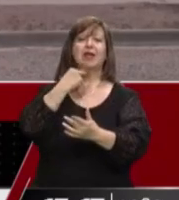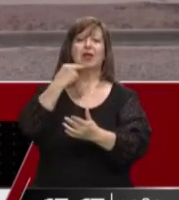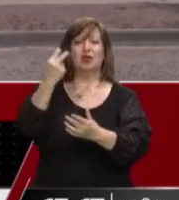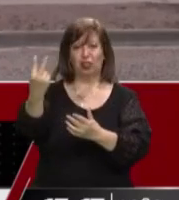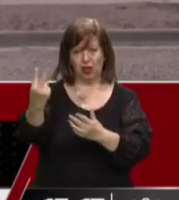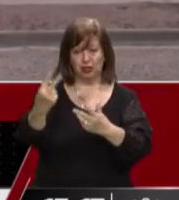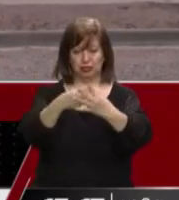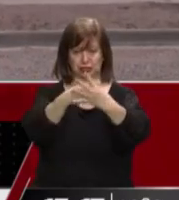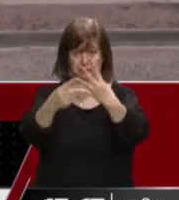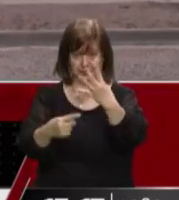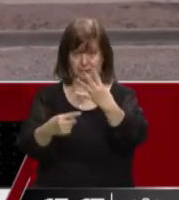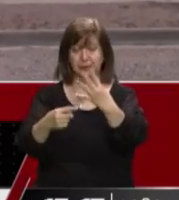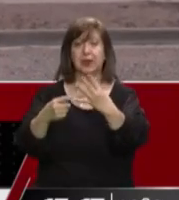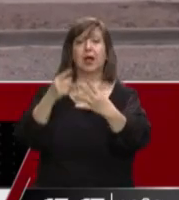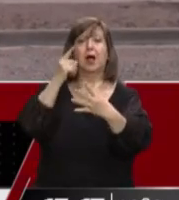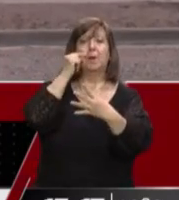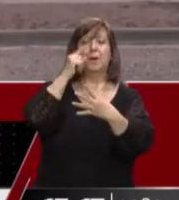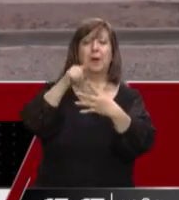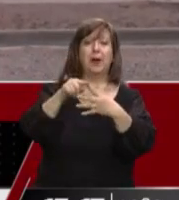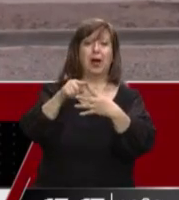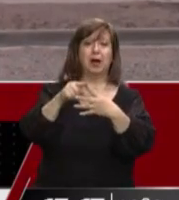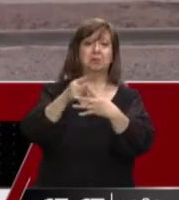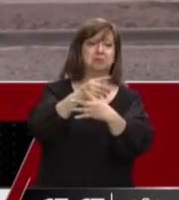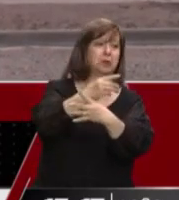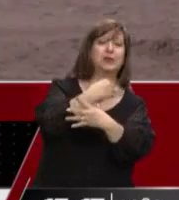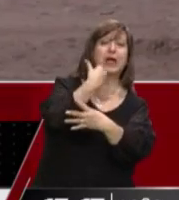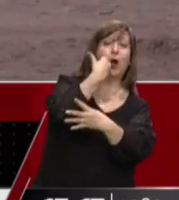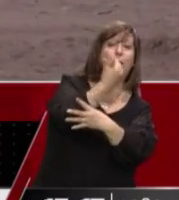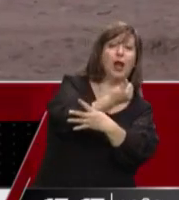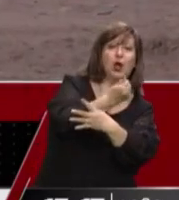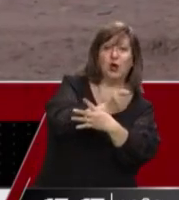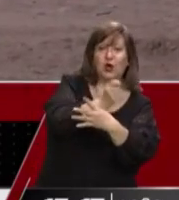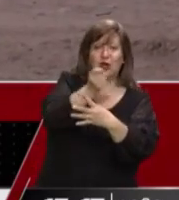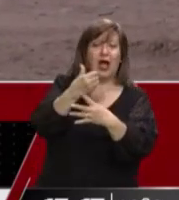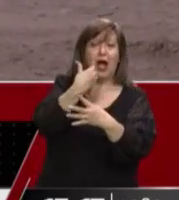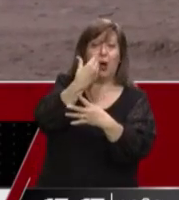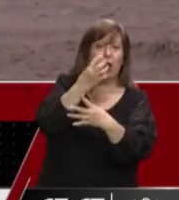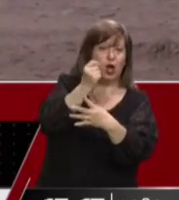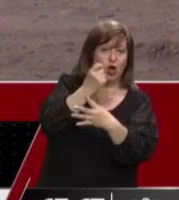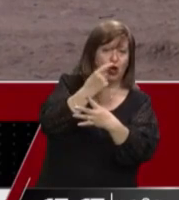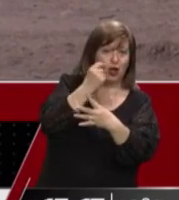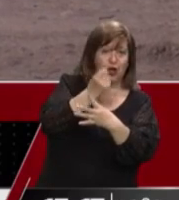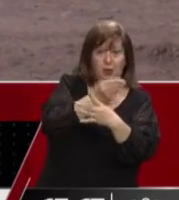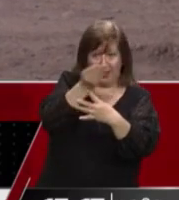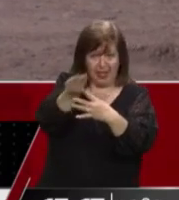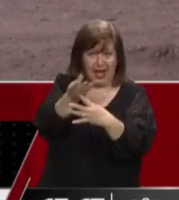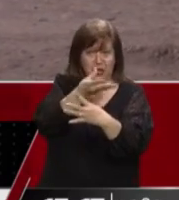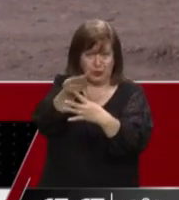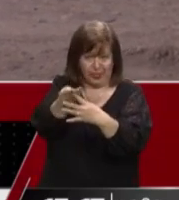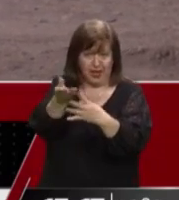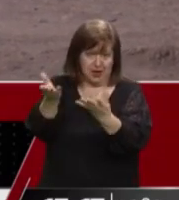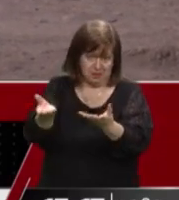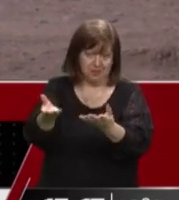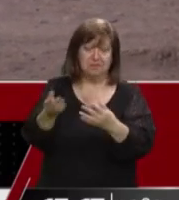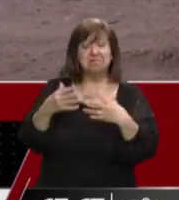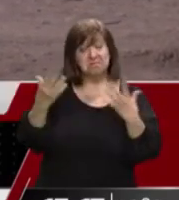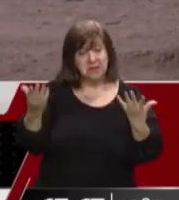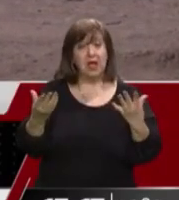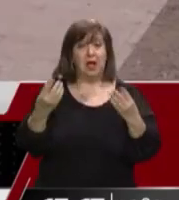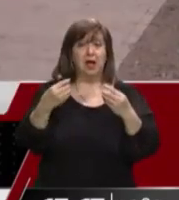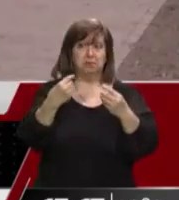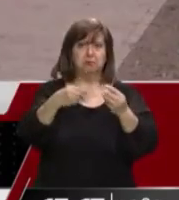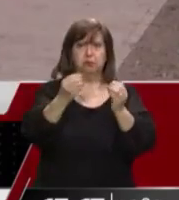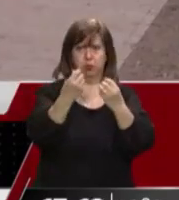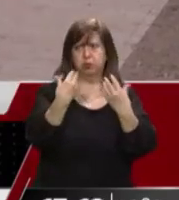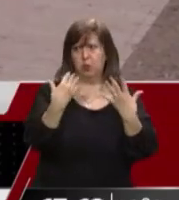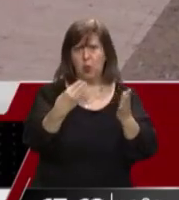hijos y el padre los puede ayudar, puede ser el garante si tiene el ingreso. Entonces, hay mucha gente que va a